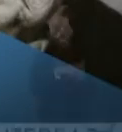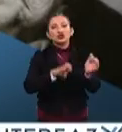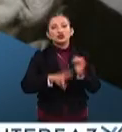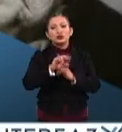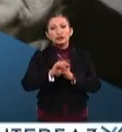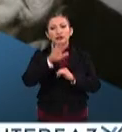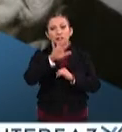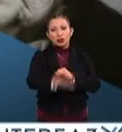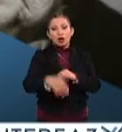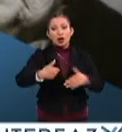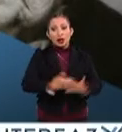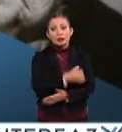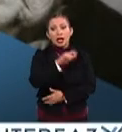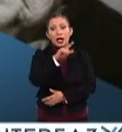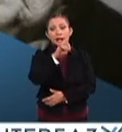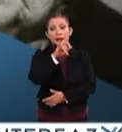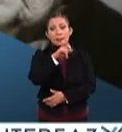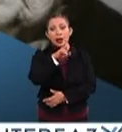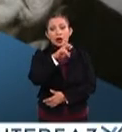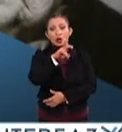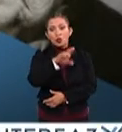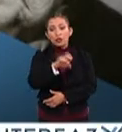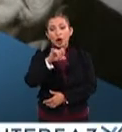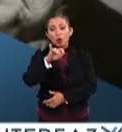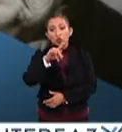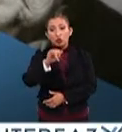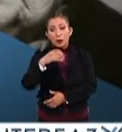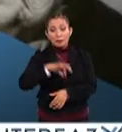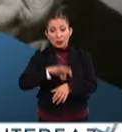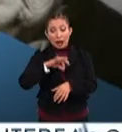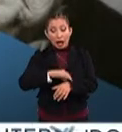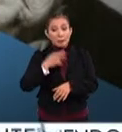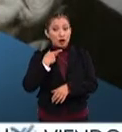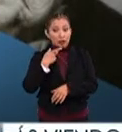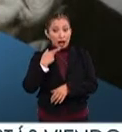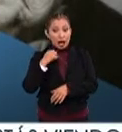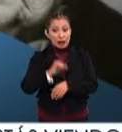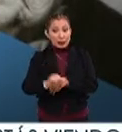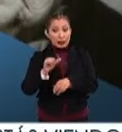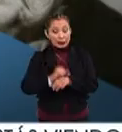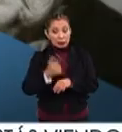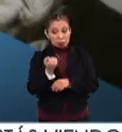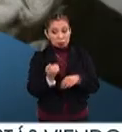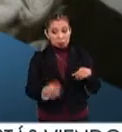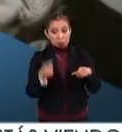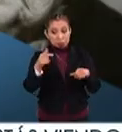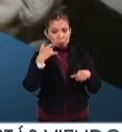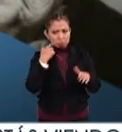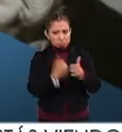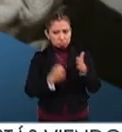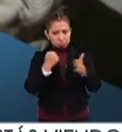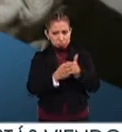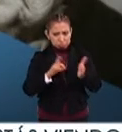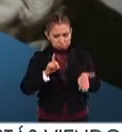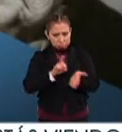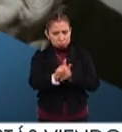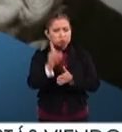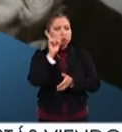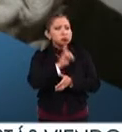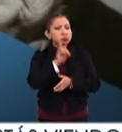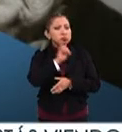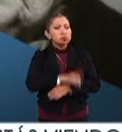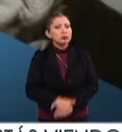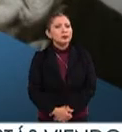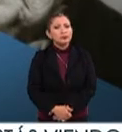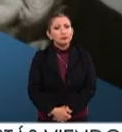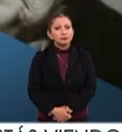En 1885 nace Alicia Morú de Justo, médica y política argentina, destacada por su lucha a favor de los derechos de